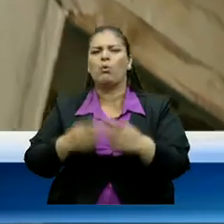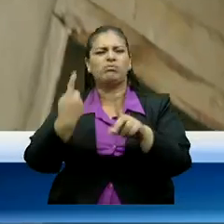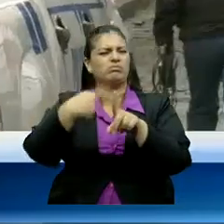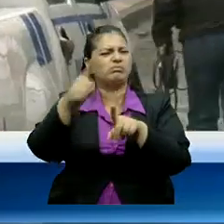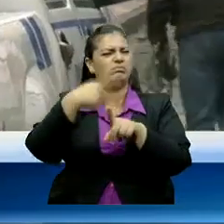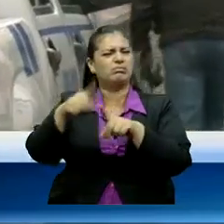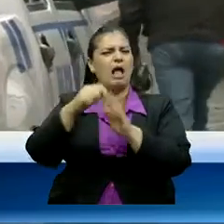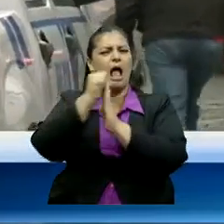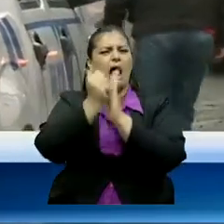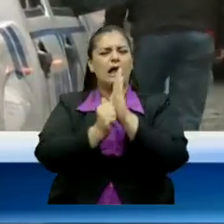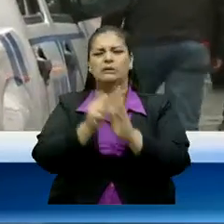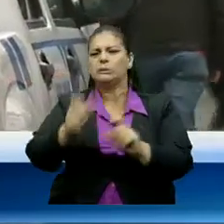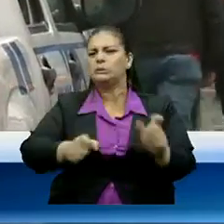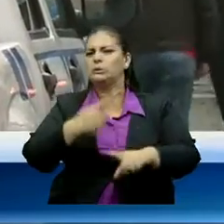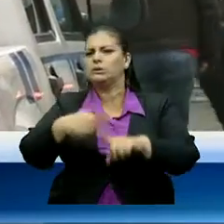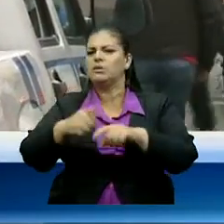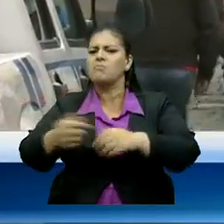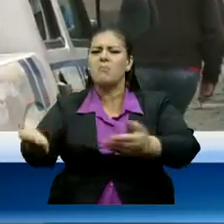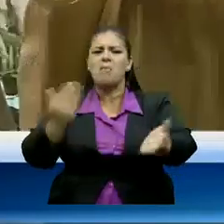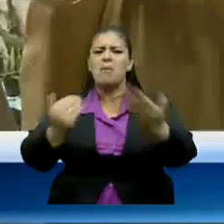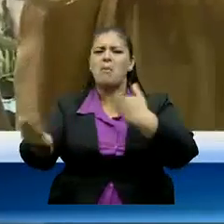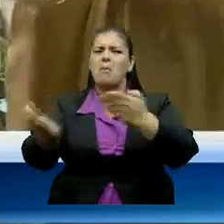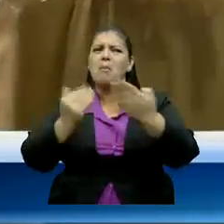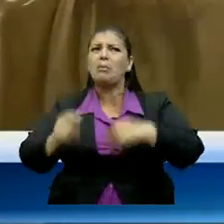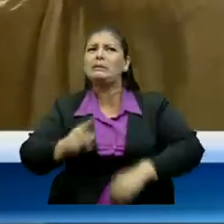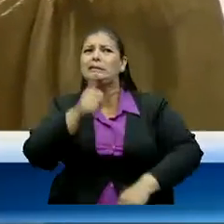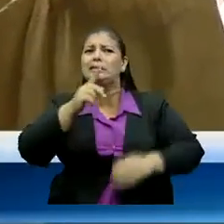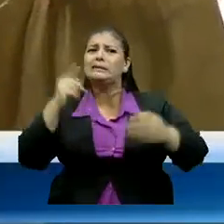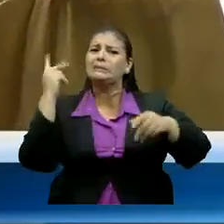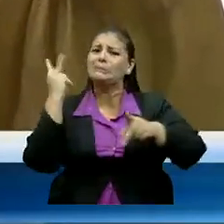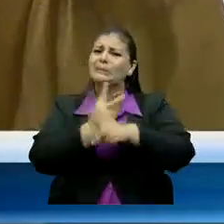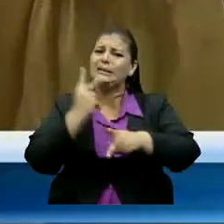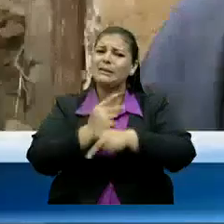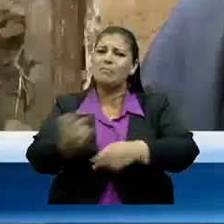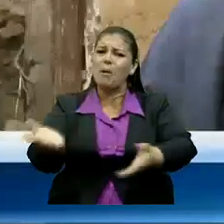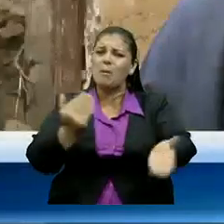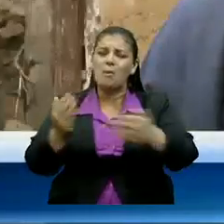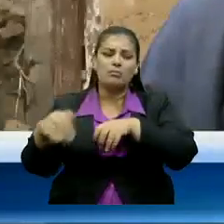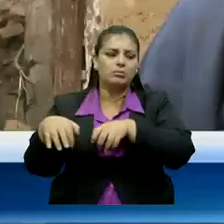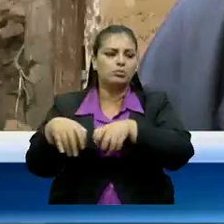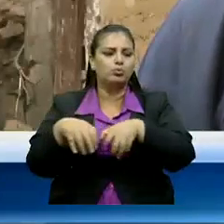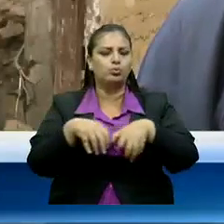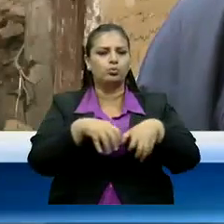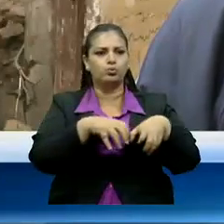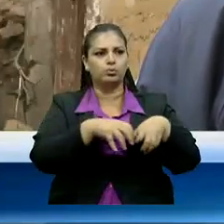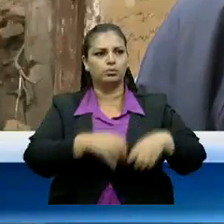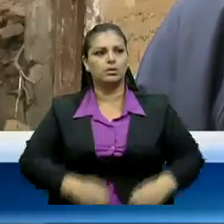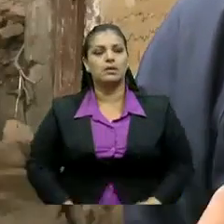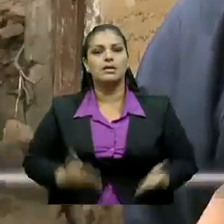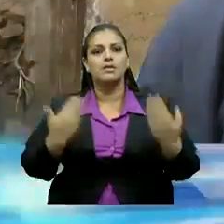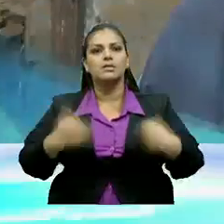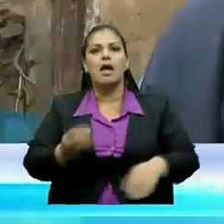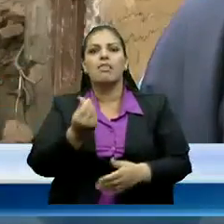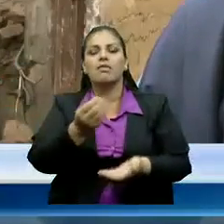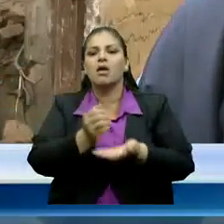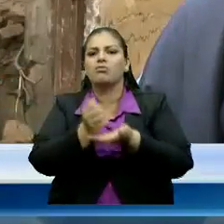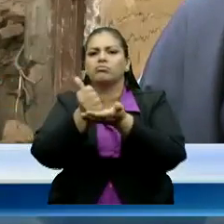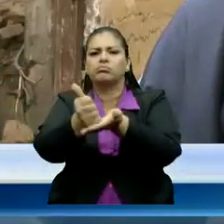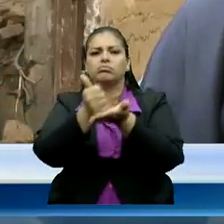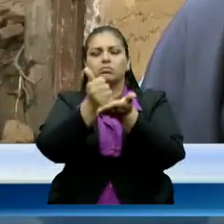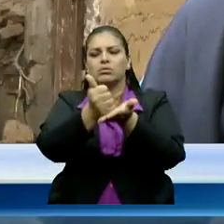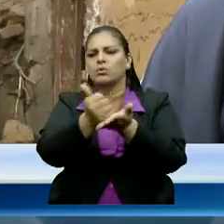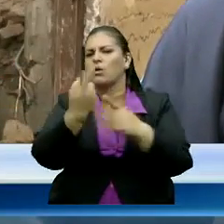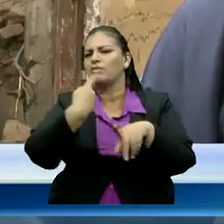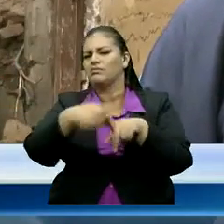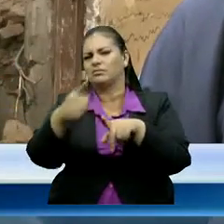las instalaciones y llevar sus cosas a casas de familiares. Estamos aplicando los fondos de emergencia, la ayuda humanitaria, todo lo que el municipio pueda